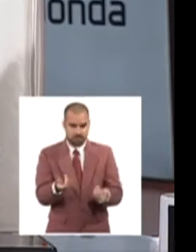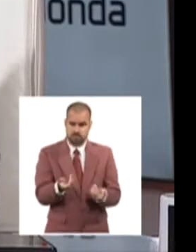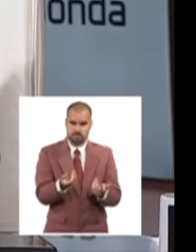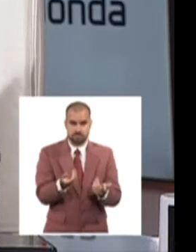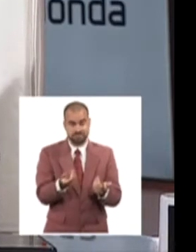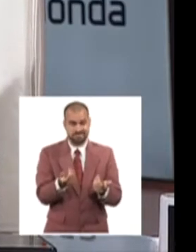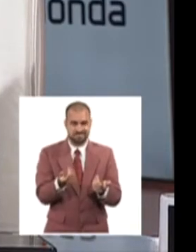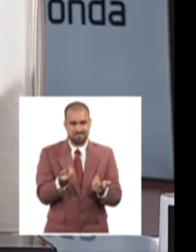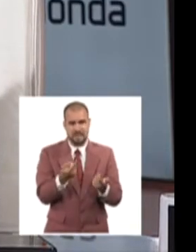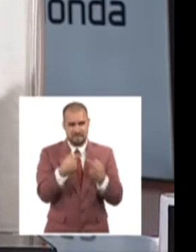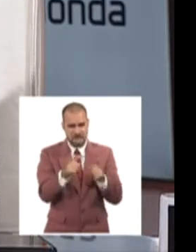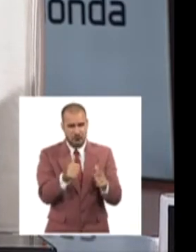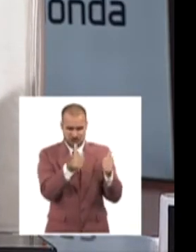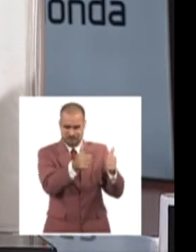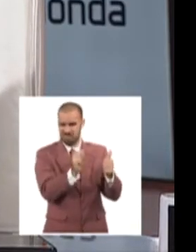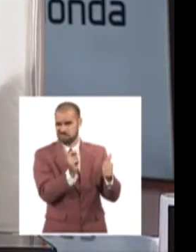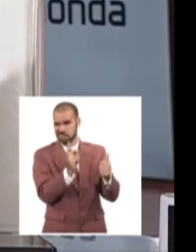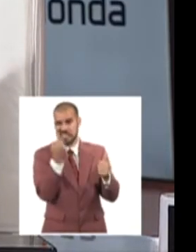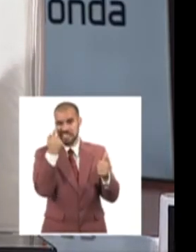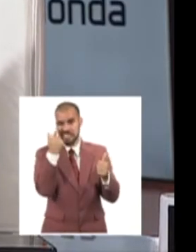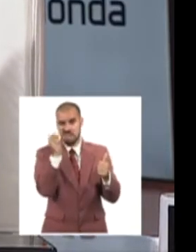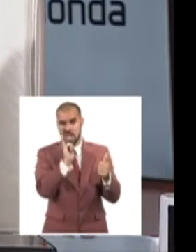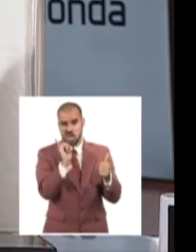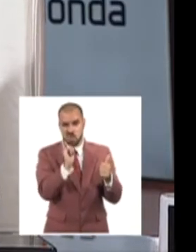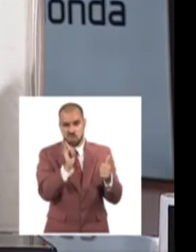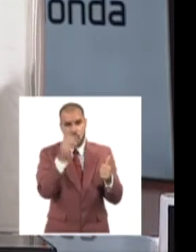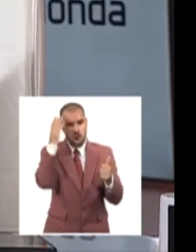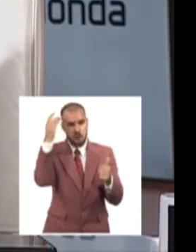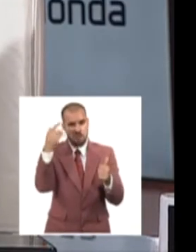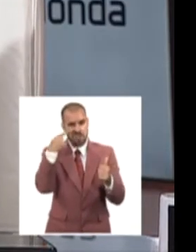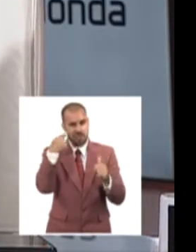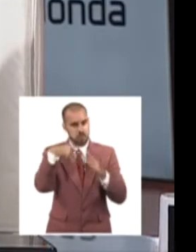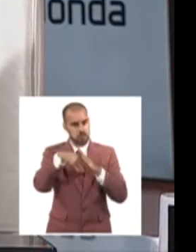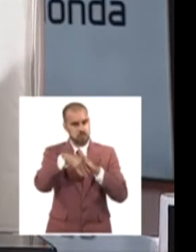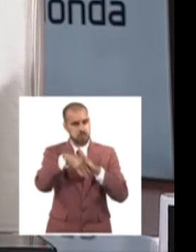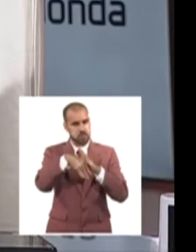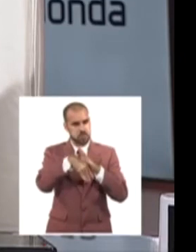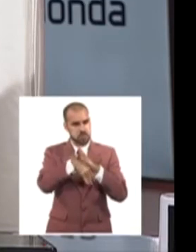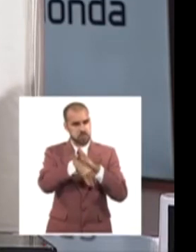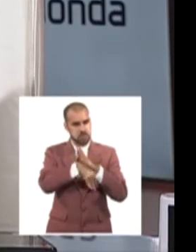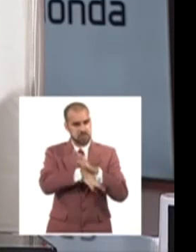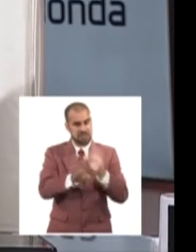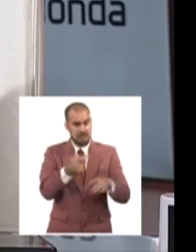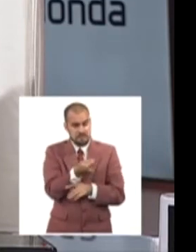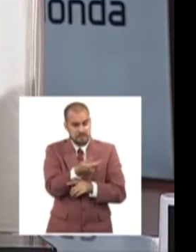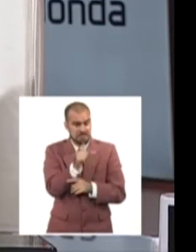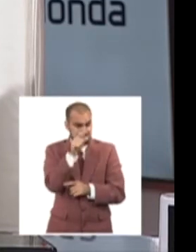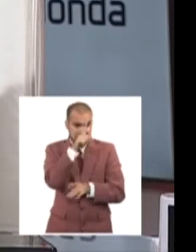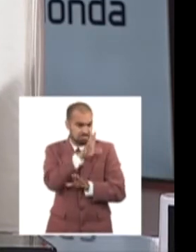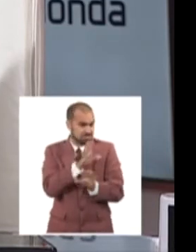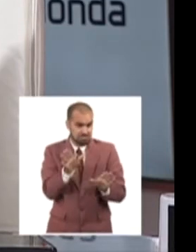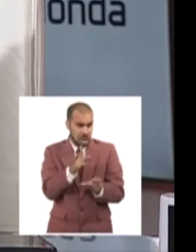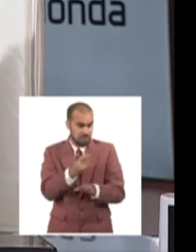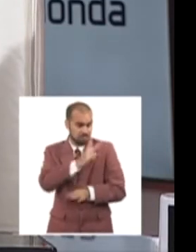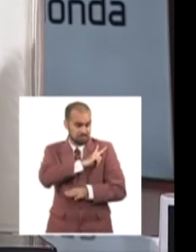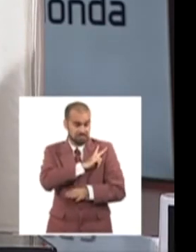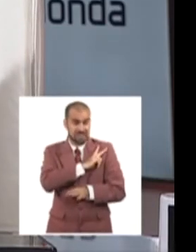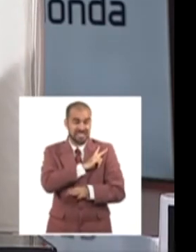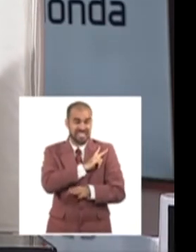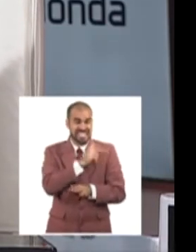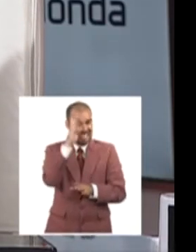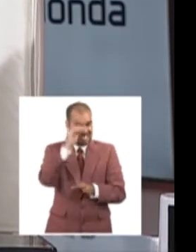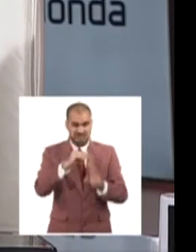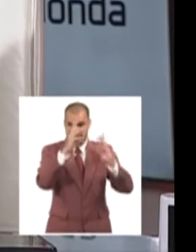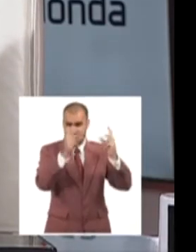te decía ya está en un momento de desgaste de su gobierno terminando con resultados muy desfavorables en lo económico